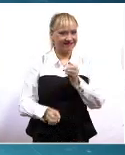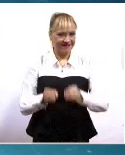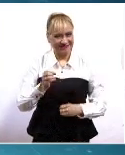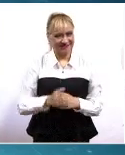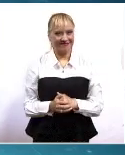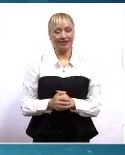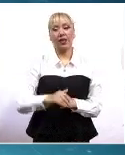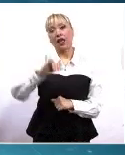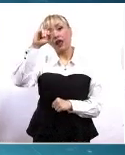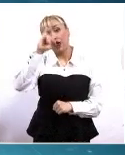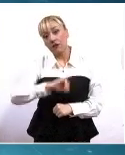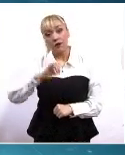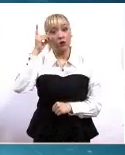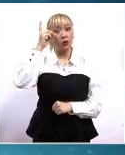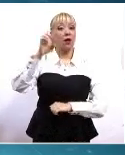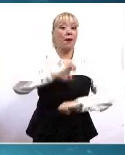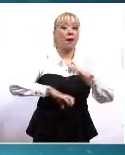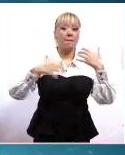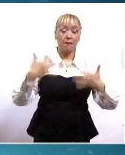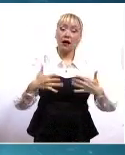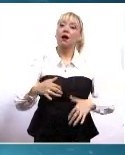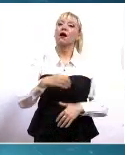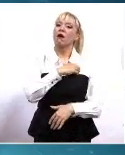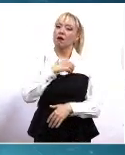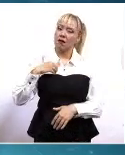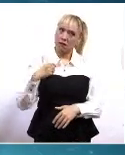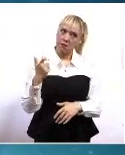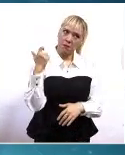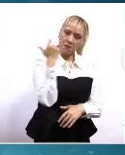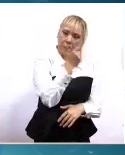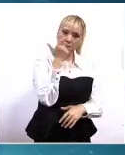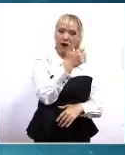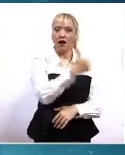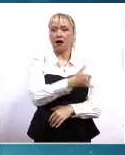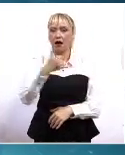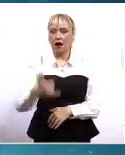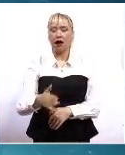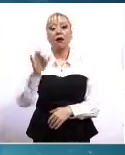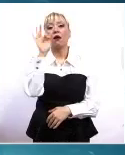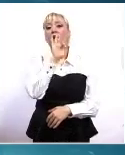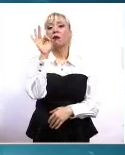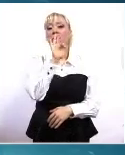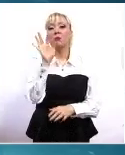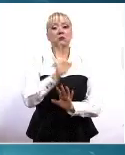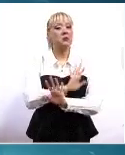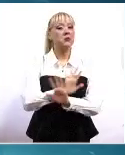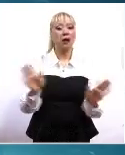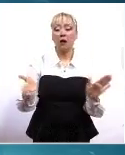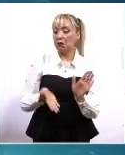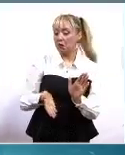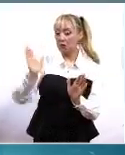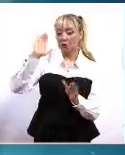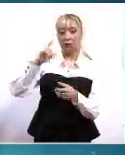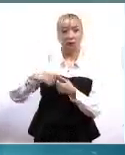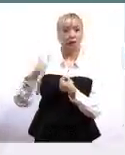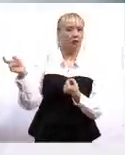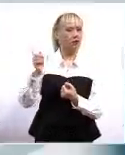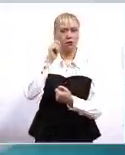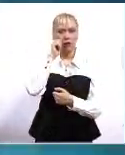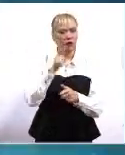Patrones están obligados a pagar las cuotas que omitieron enterar al Infonavit, aunque ya no exista vínculo con el trabajador.